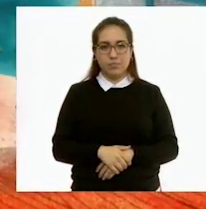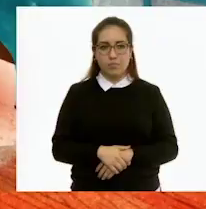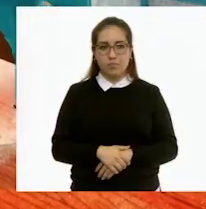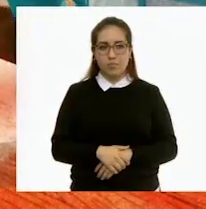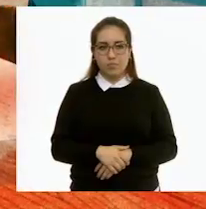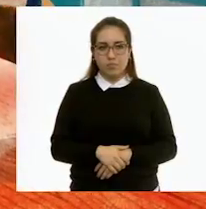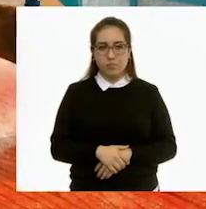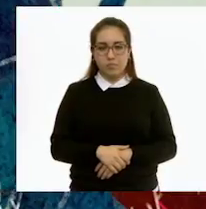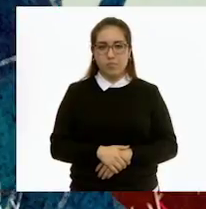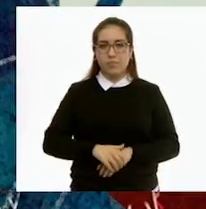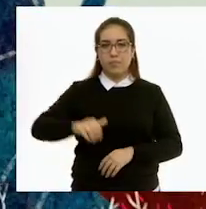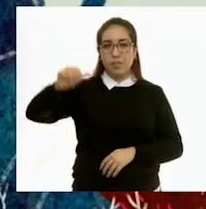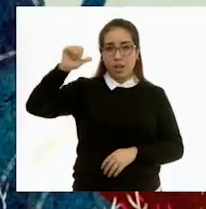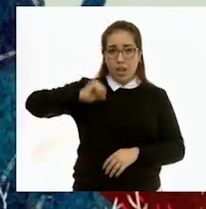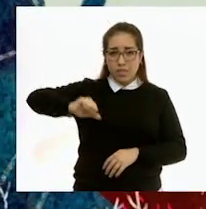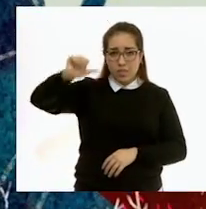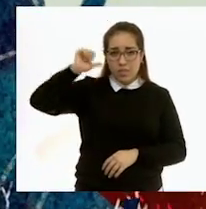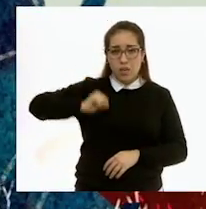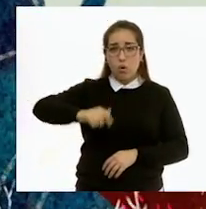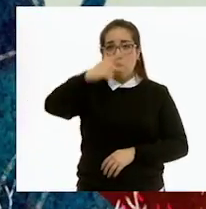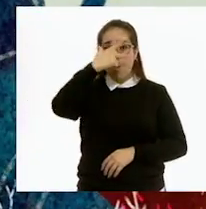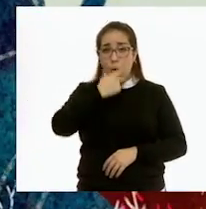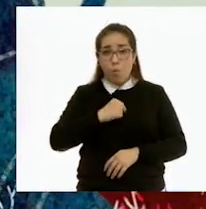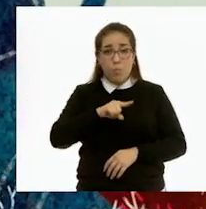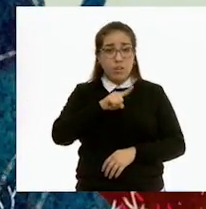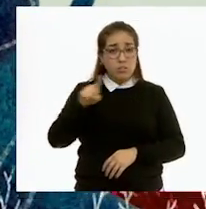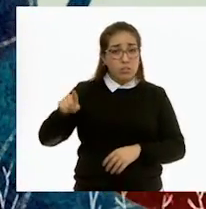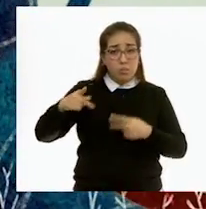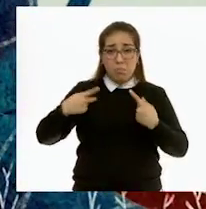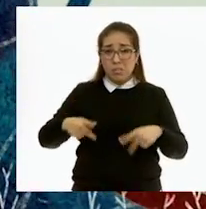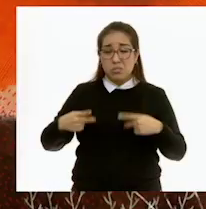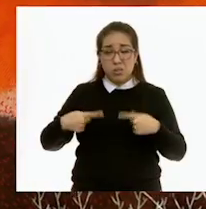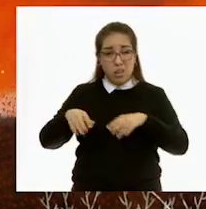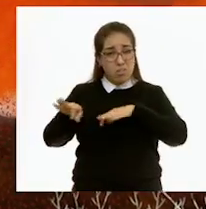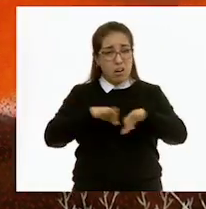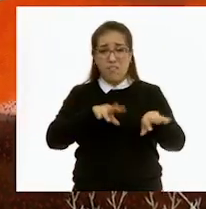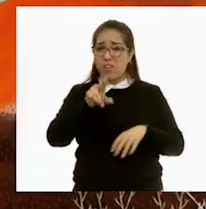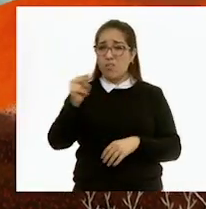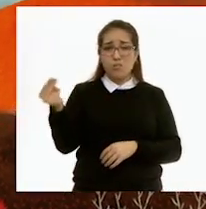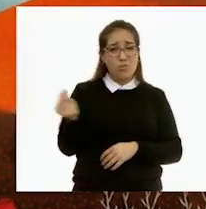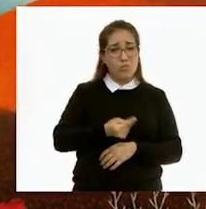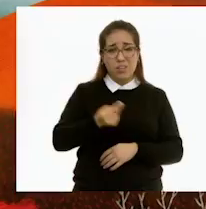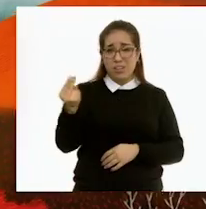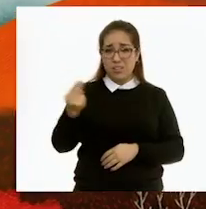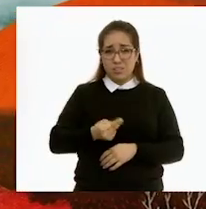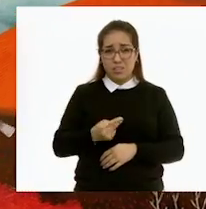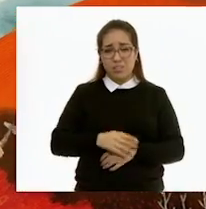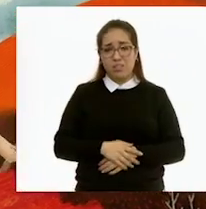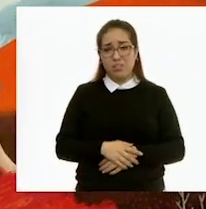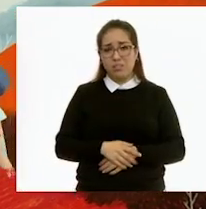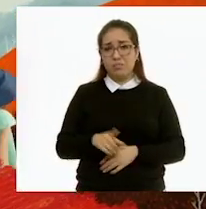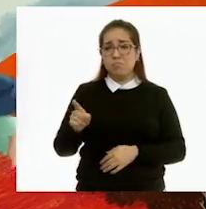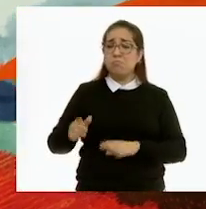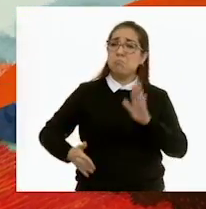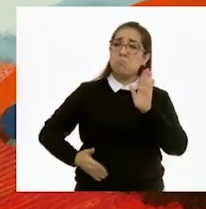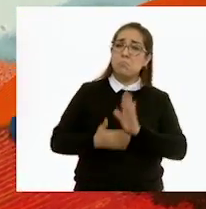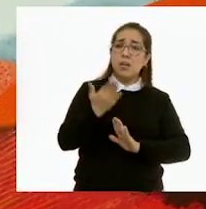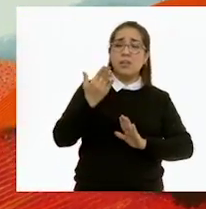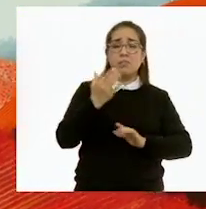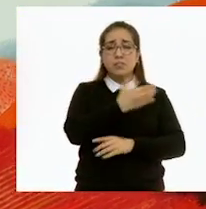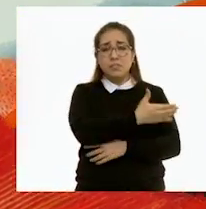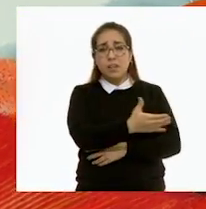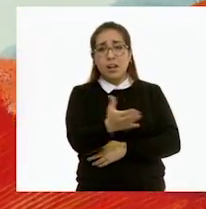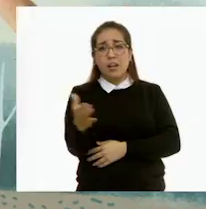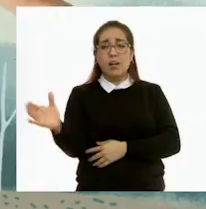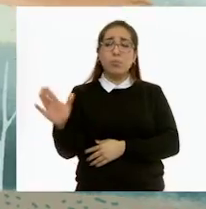Tibial aninichik, yabakin kuali te pintalab titohna, bahin kubak, in estuel kakale, tinsulelil anikin hila,